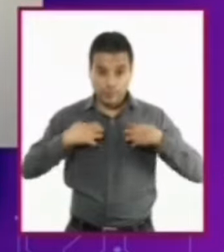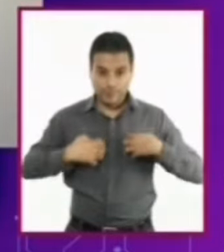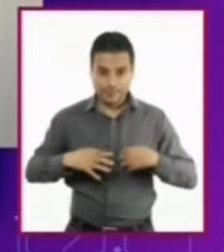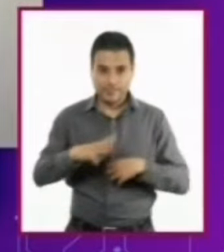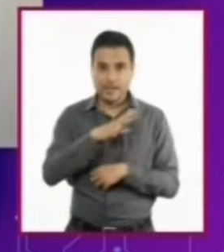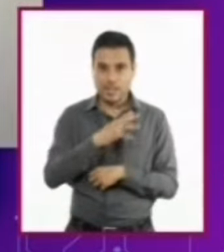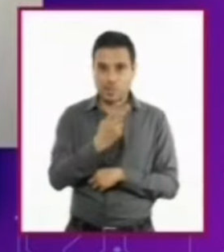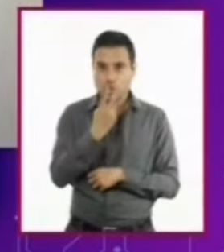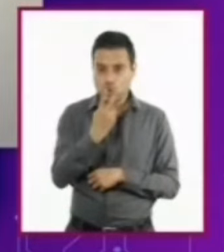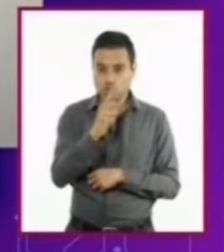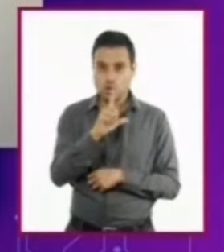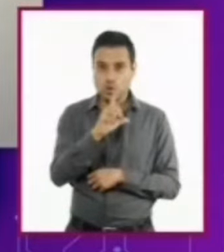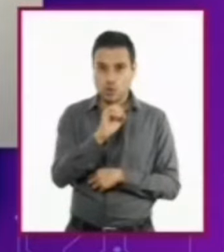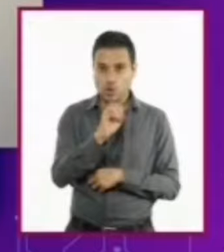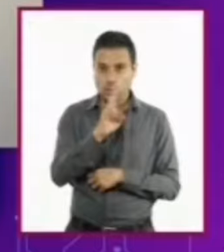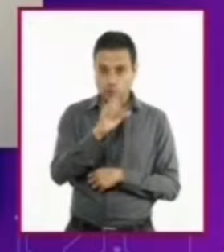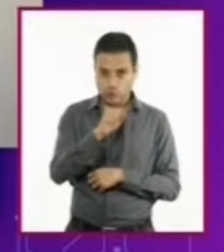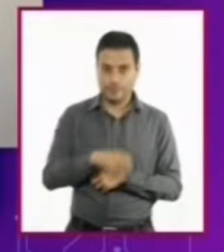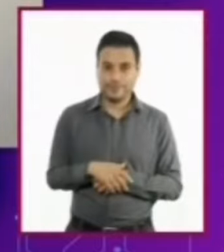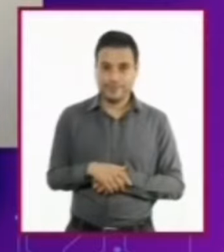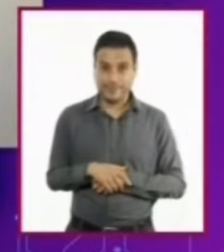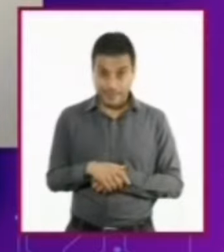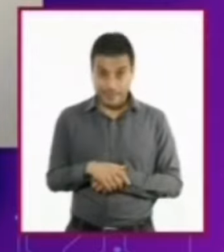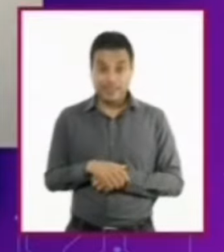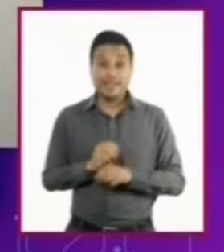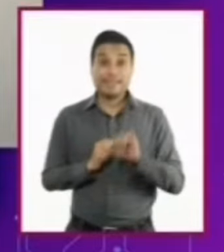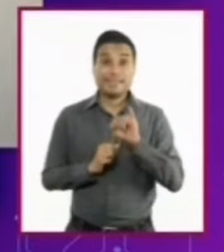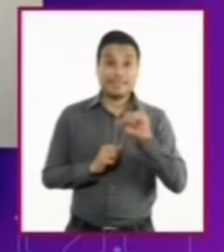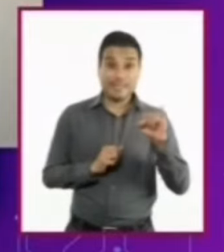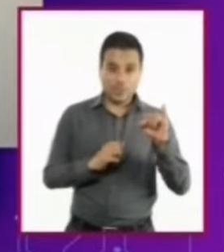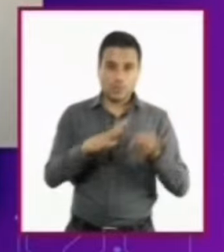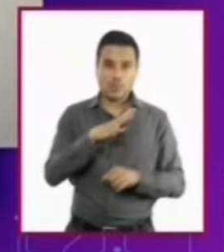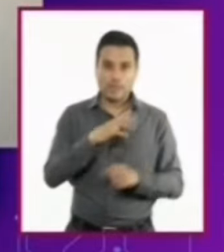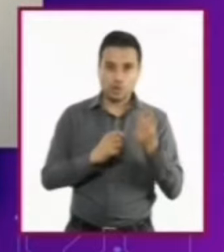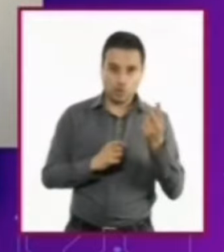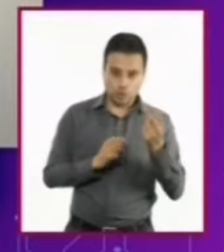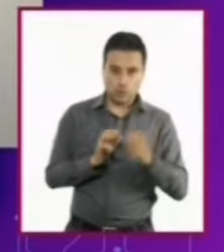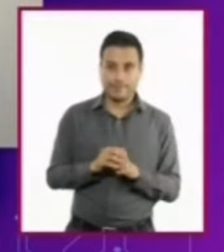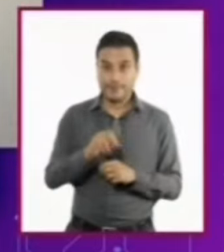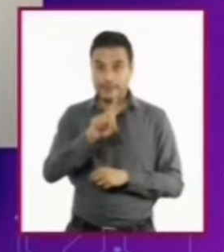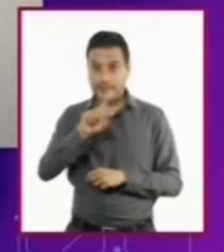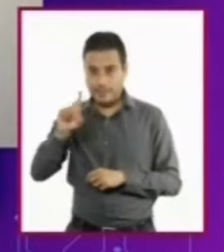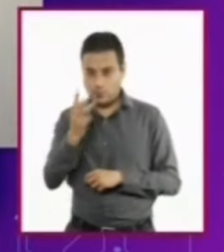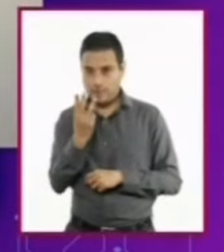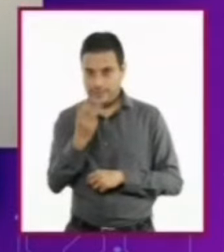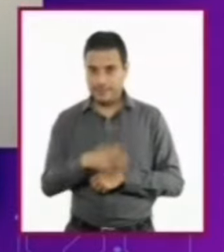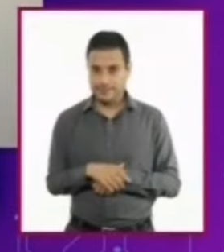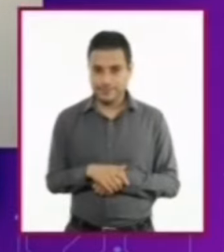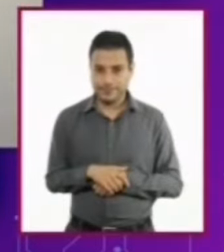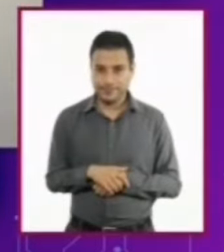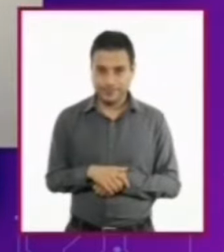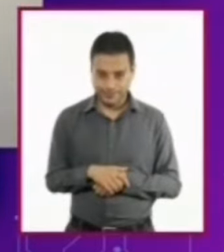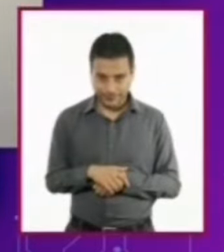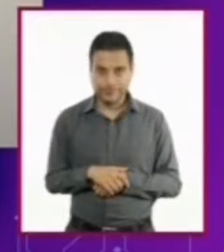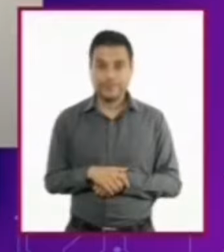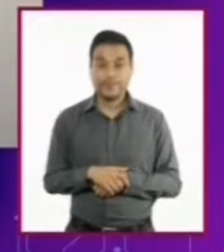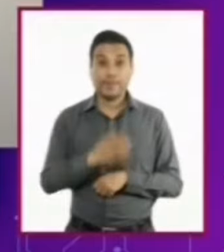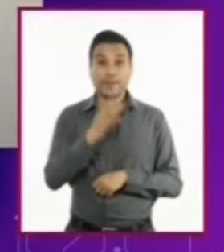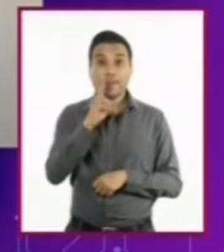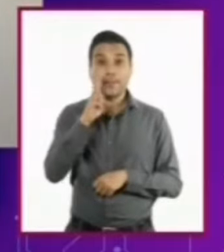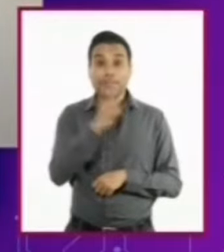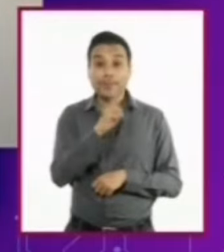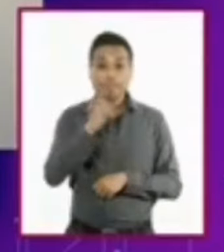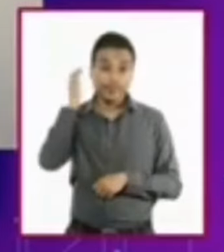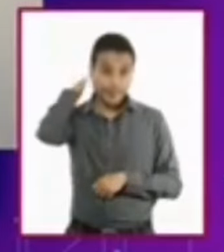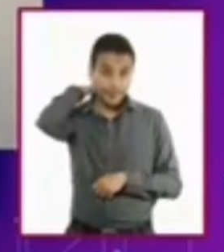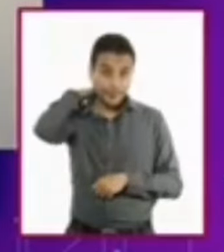izquierdo tiene 2, mientras que el derecho tiene 3. Los pulmones están fuertemente adheridos a la cavidad torácica